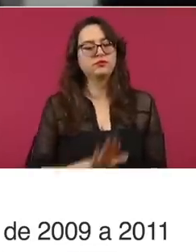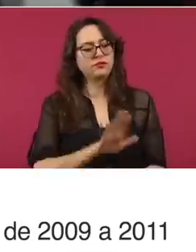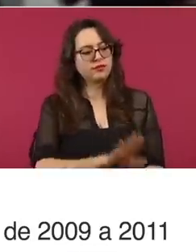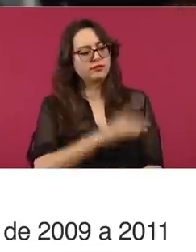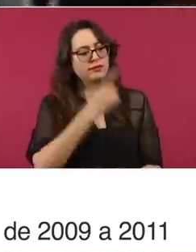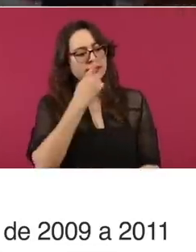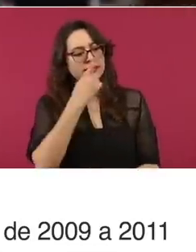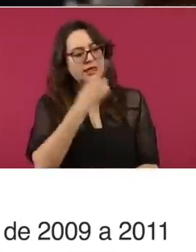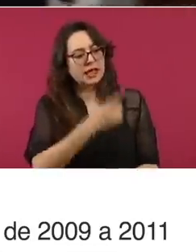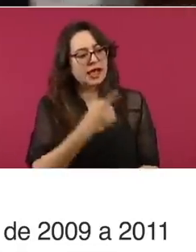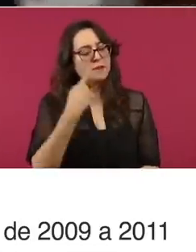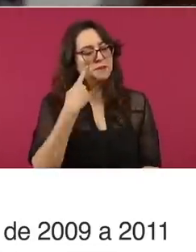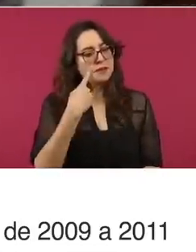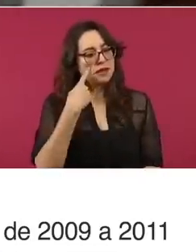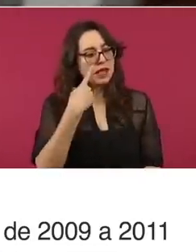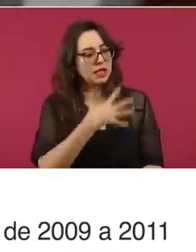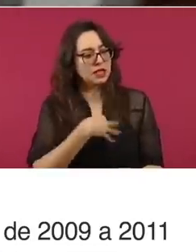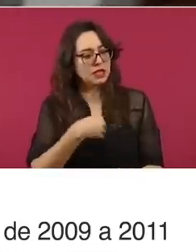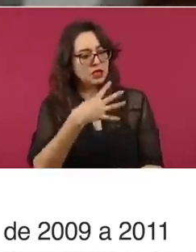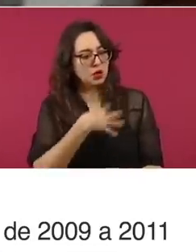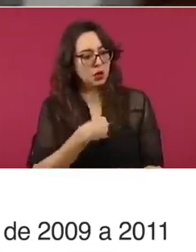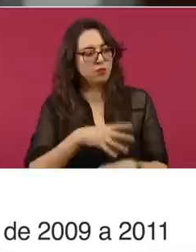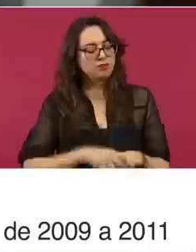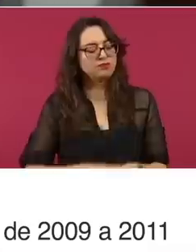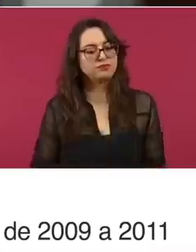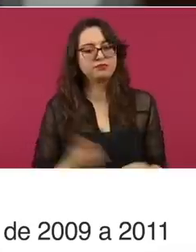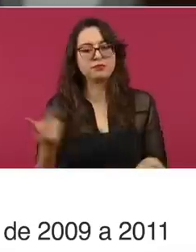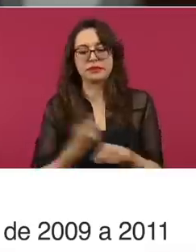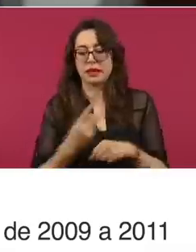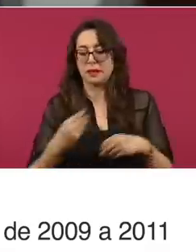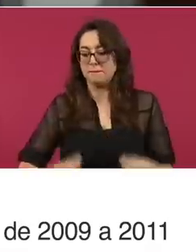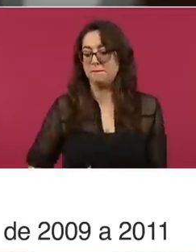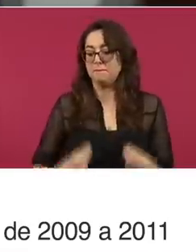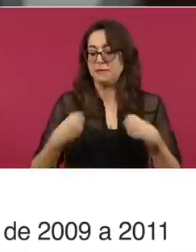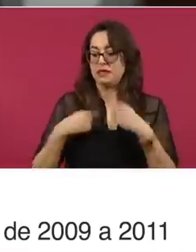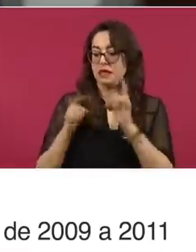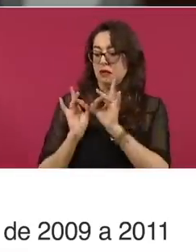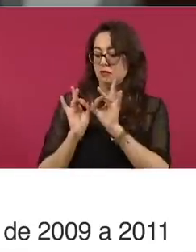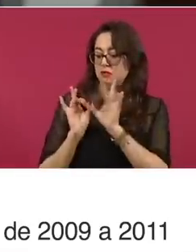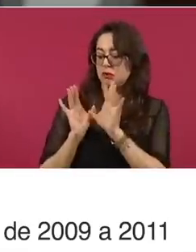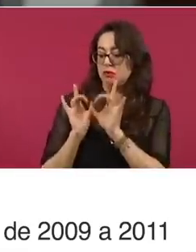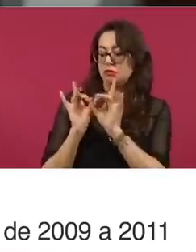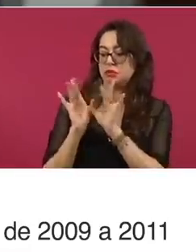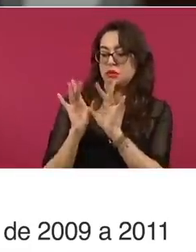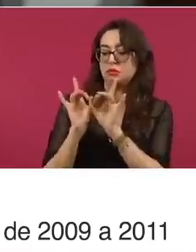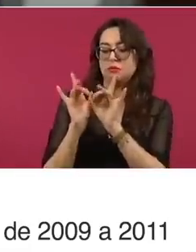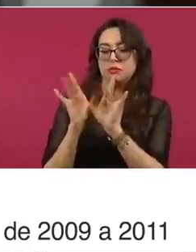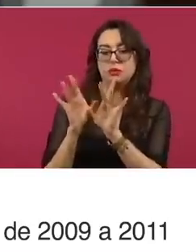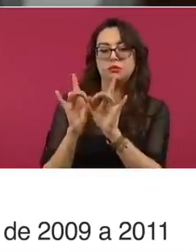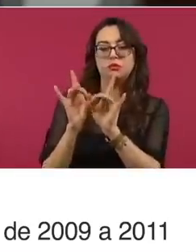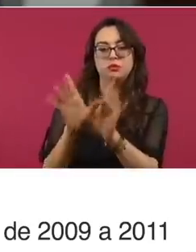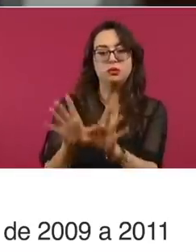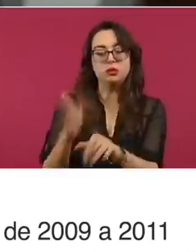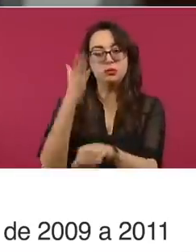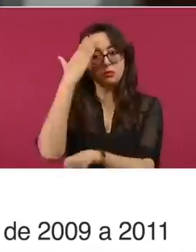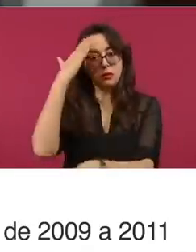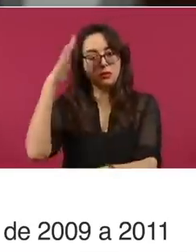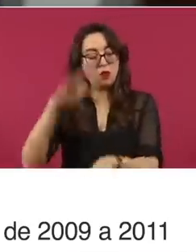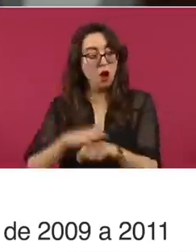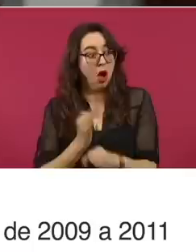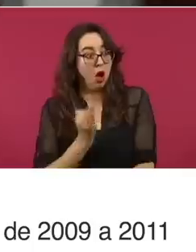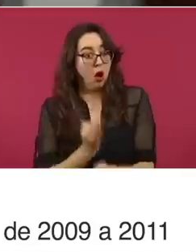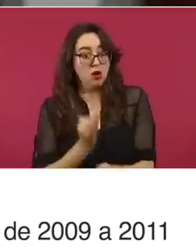Augusto, la vida está hecha de pequeños gestos. Y te voy a decir una cosa. Aquí donde estamos sentados